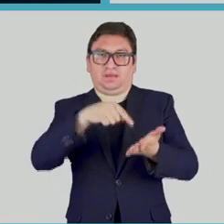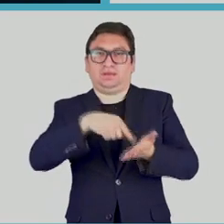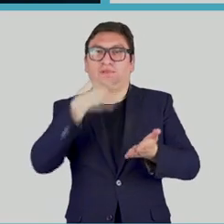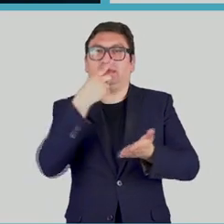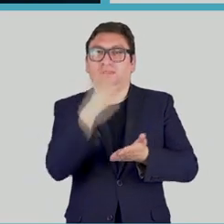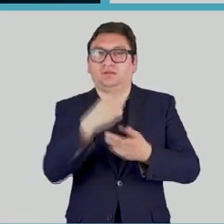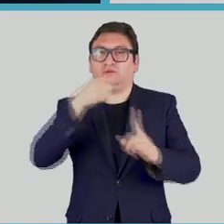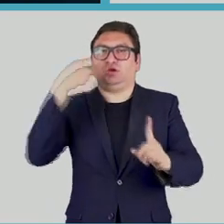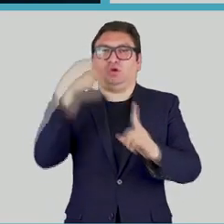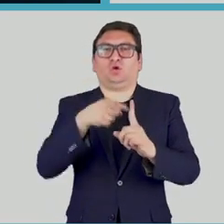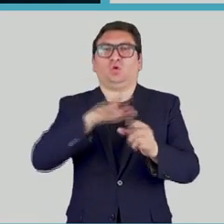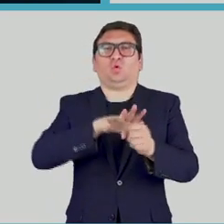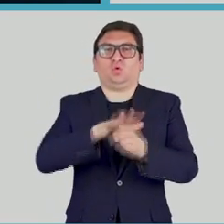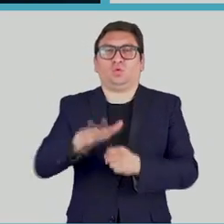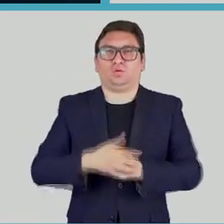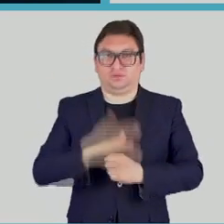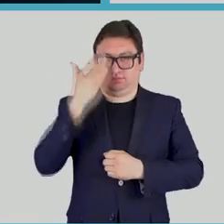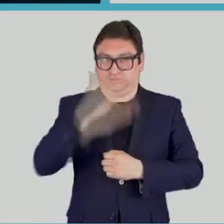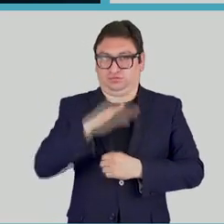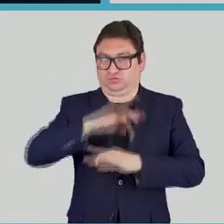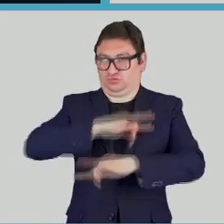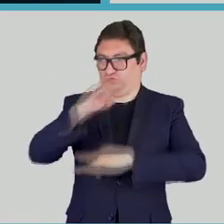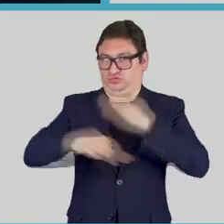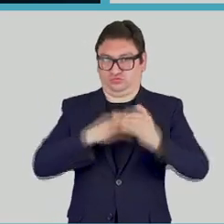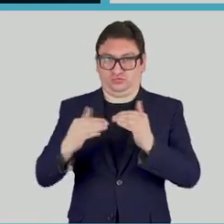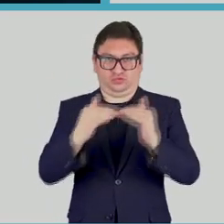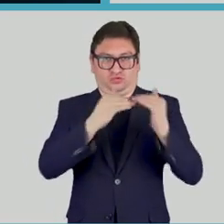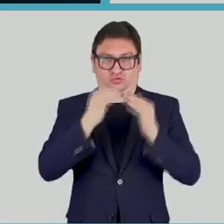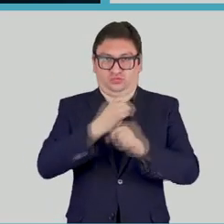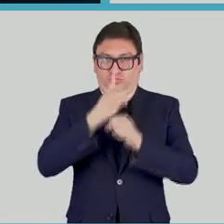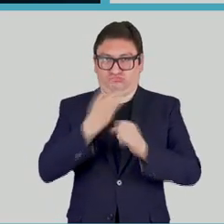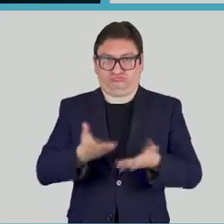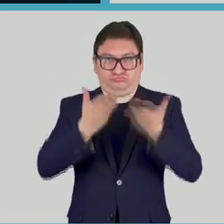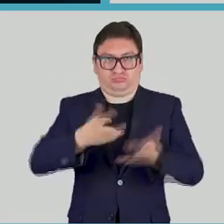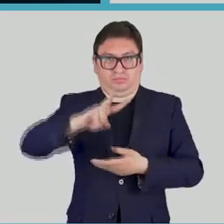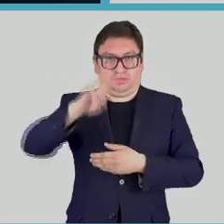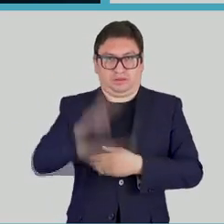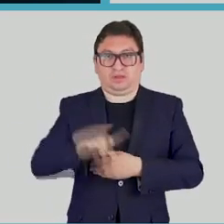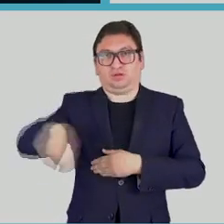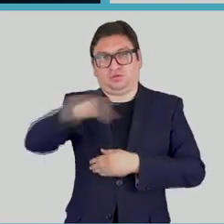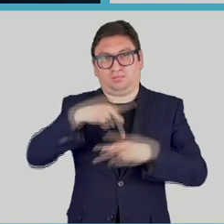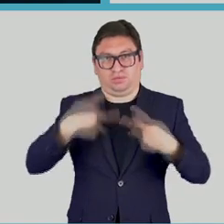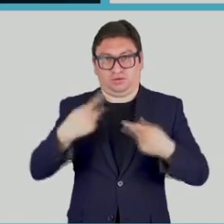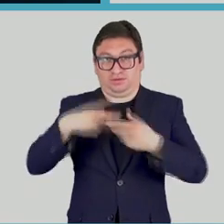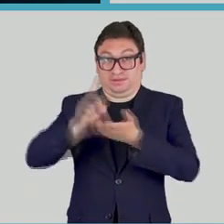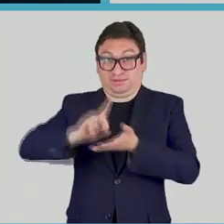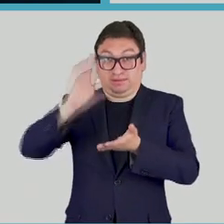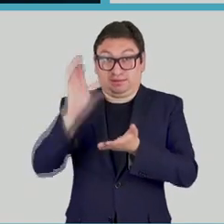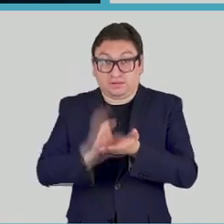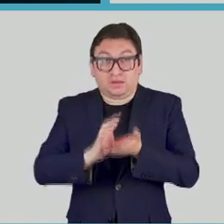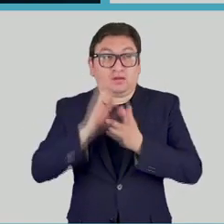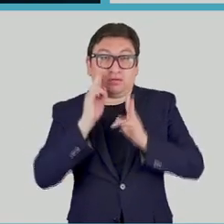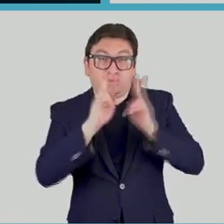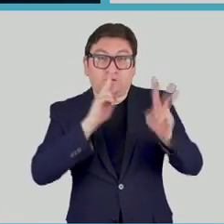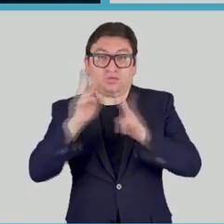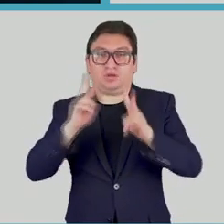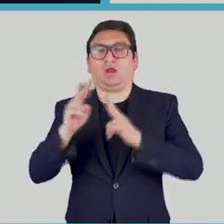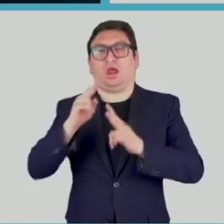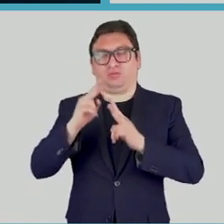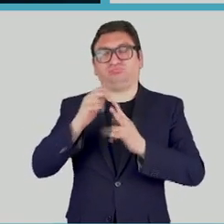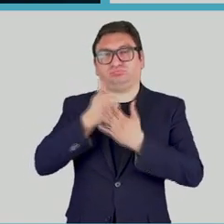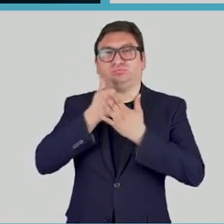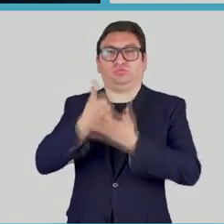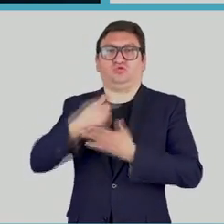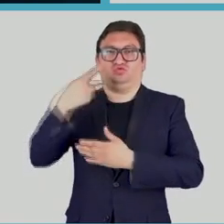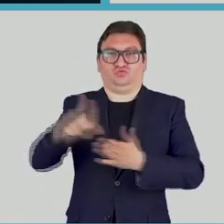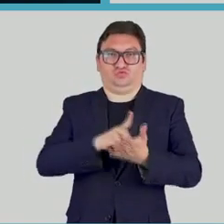ley dispone que con el objeto de que exista una igualdad real de oportunidades las audiencias con discapacidad gozarán